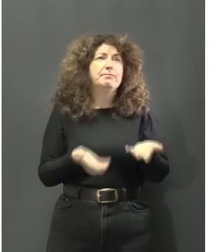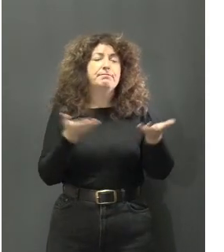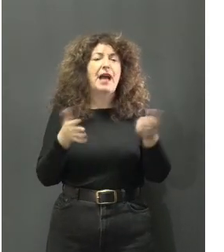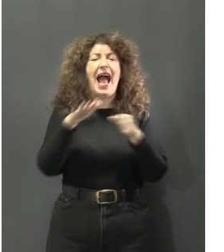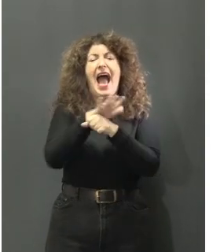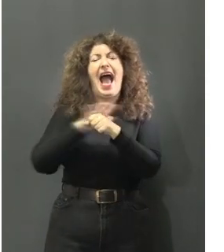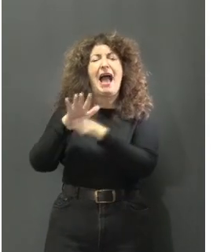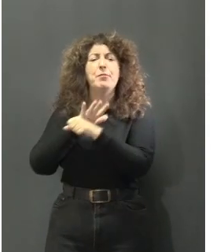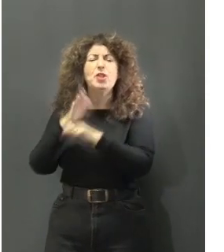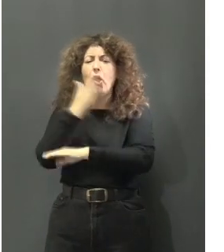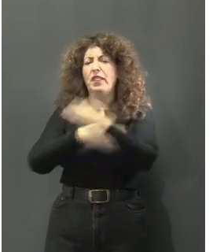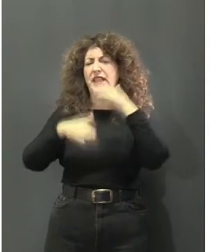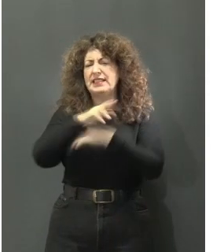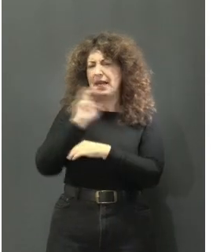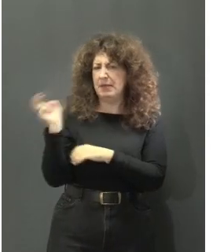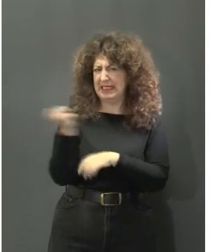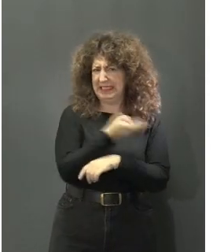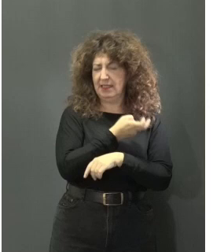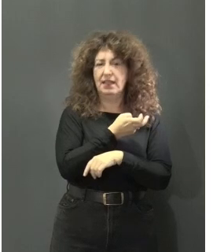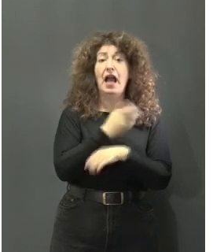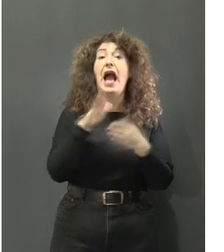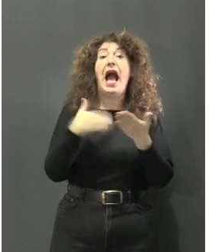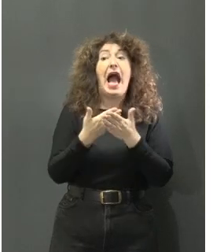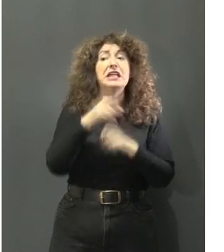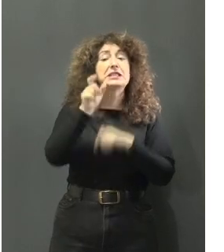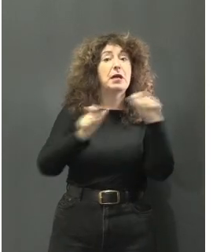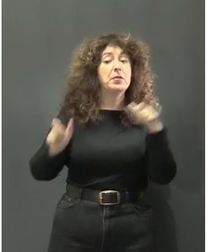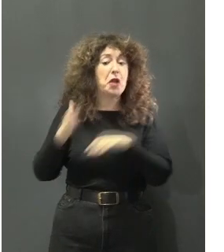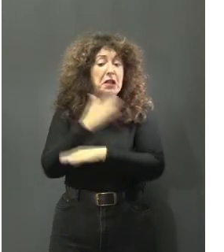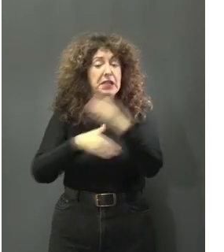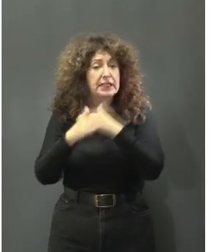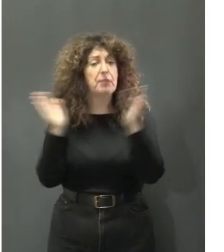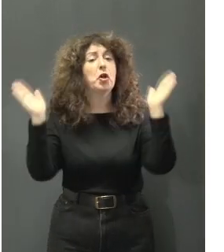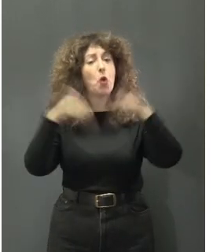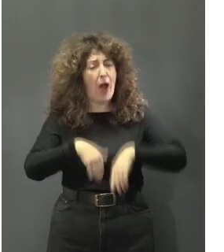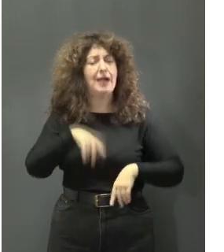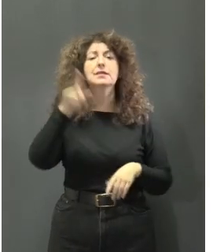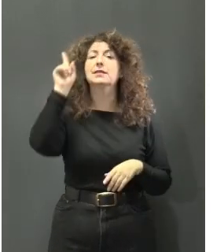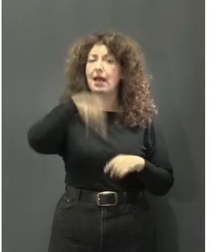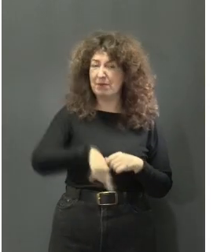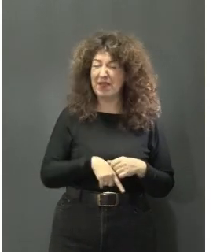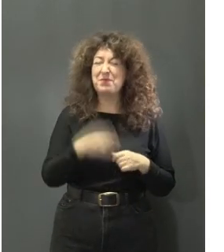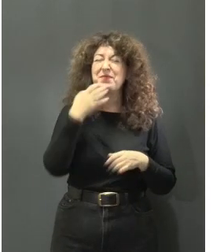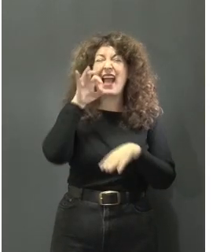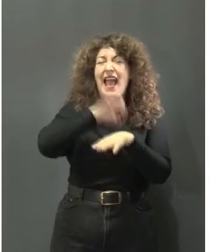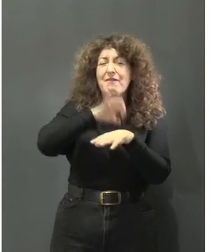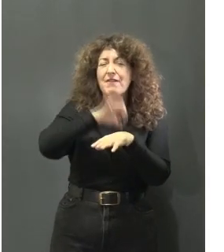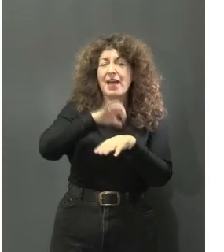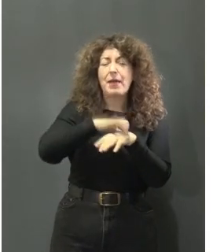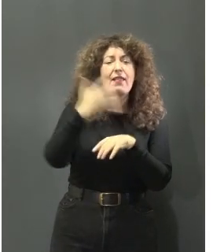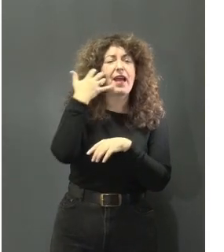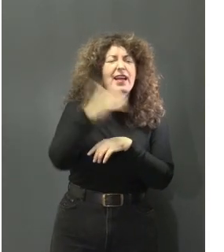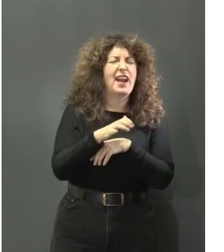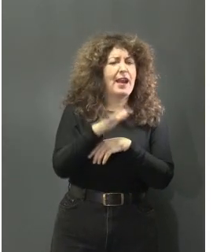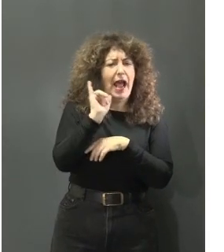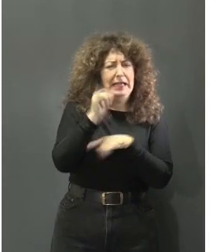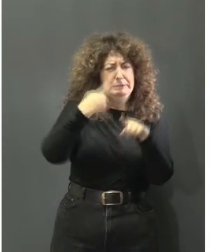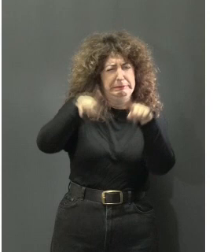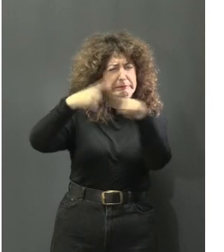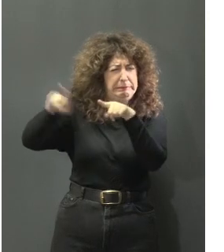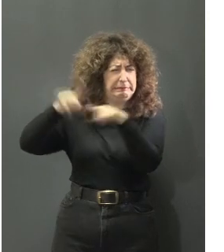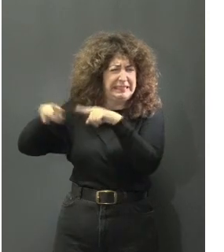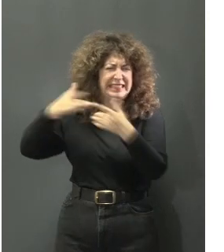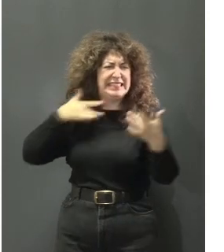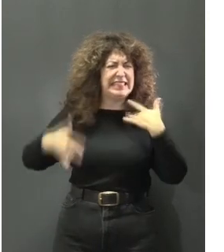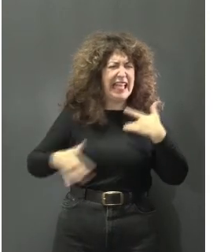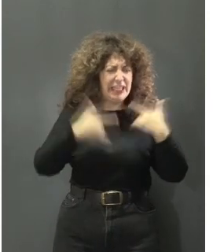la discapacidad, incluso a personas que no tienen discapacidad, ¿no? Las enfermedades raras abarcan mucha variedad de